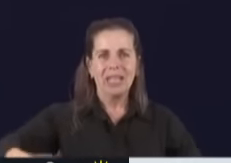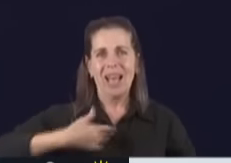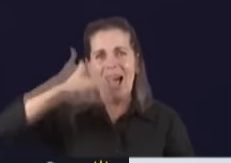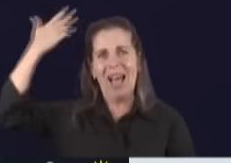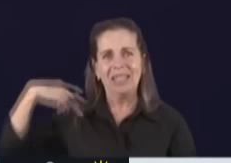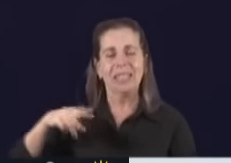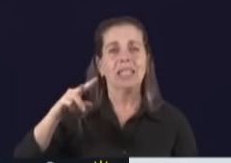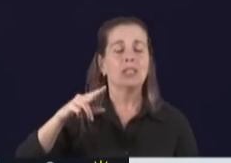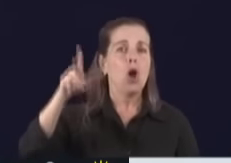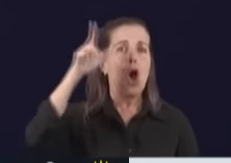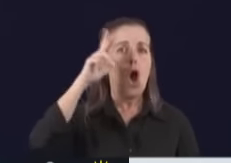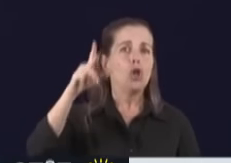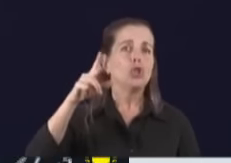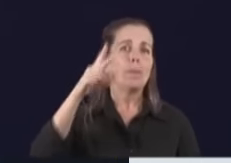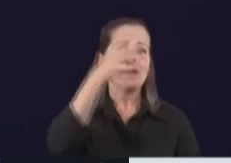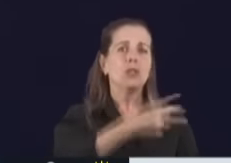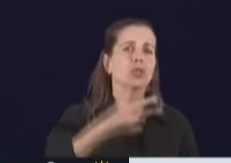8.239 al año